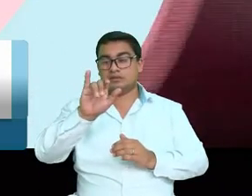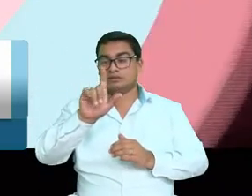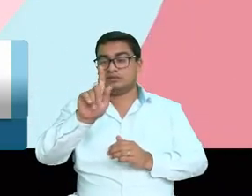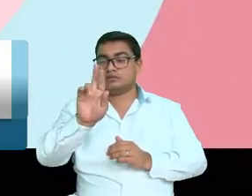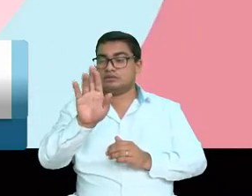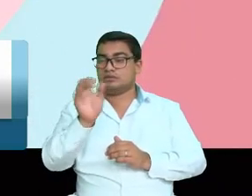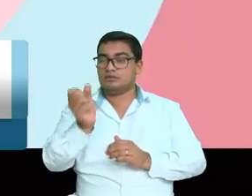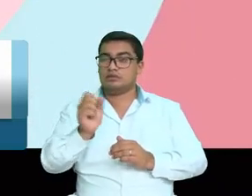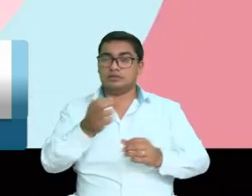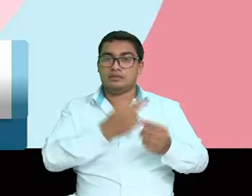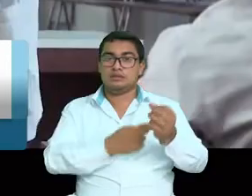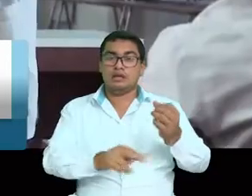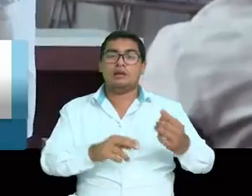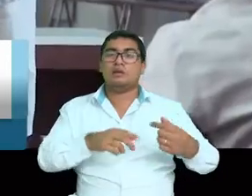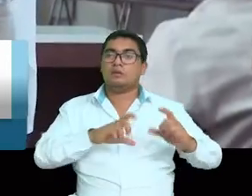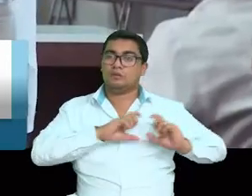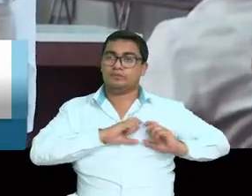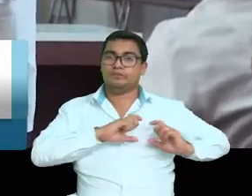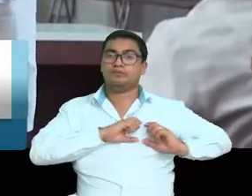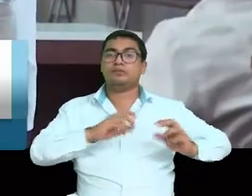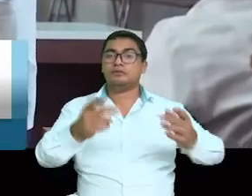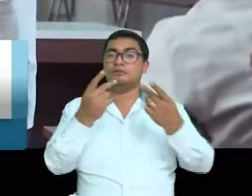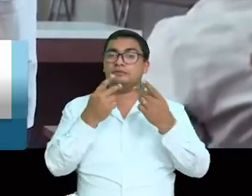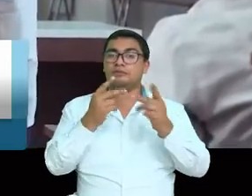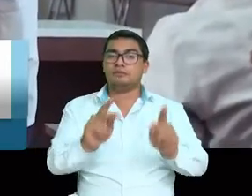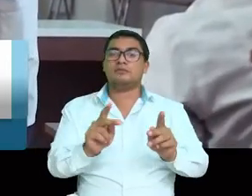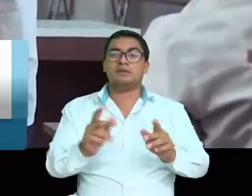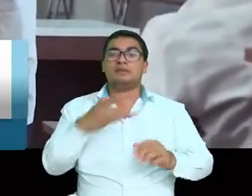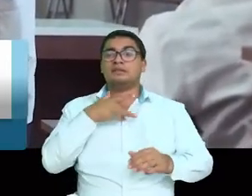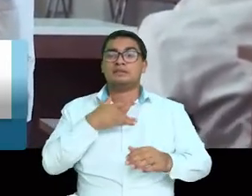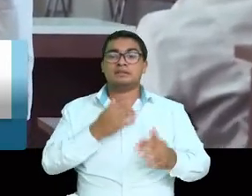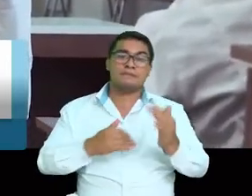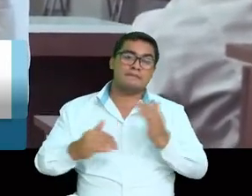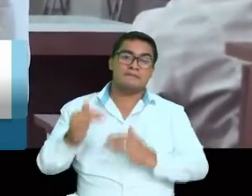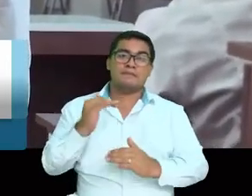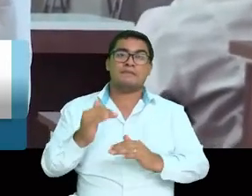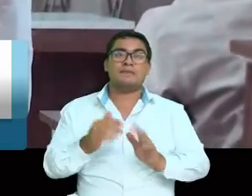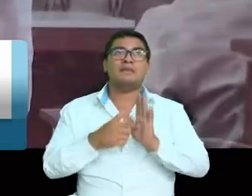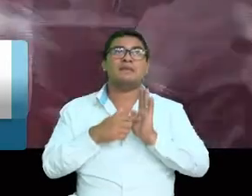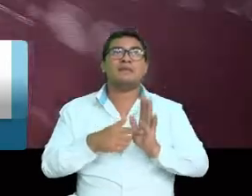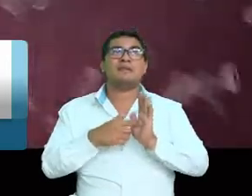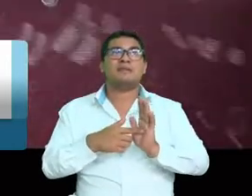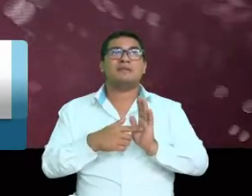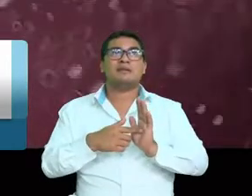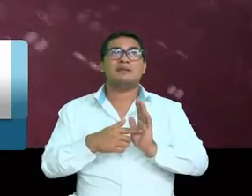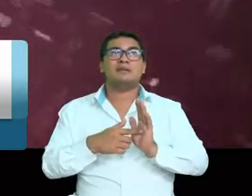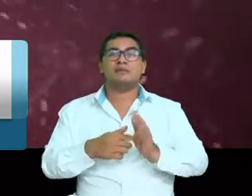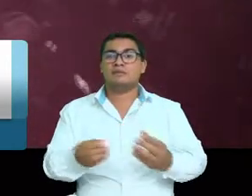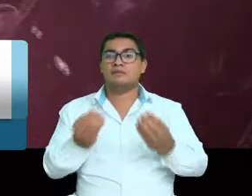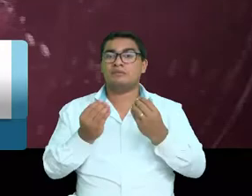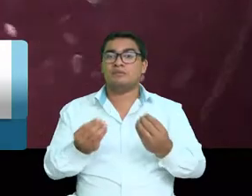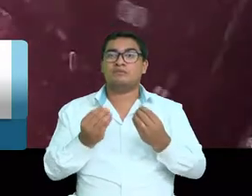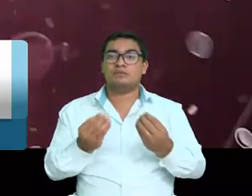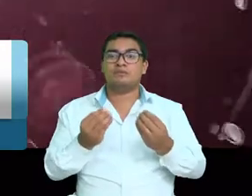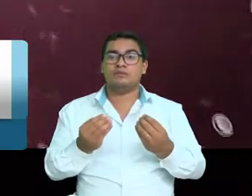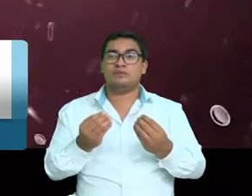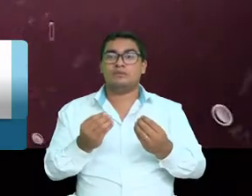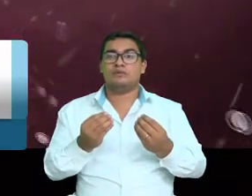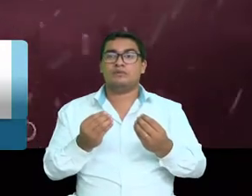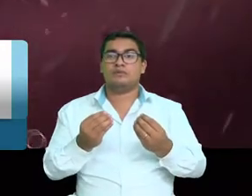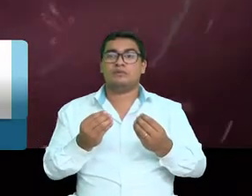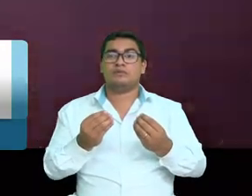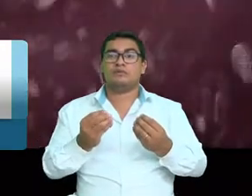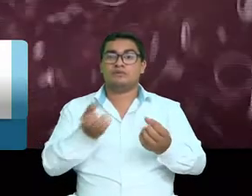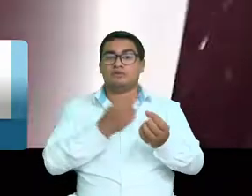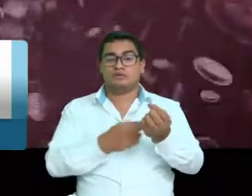Pero a medida que si tu demanda es mayor, entonces vas a tener más cantidad